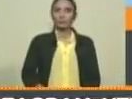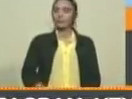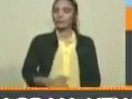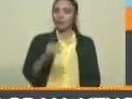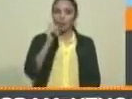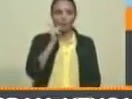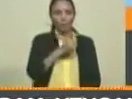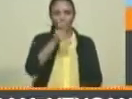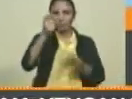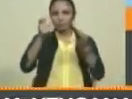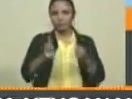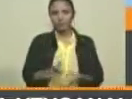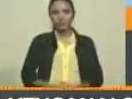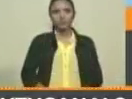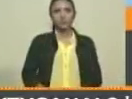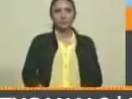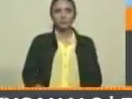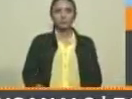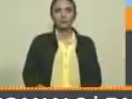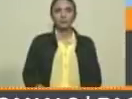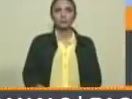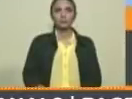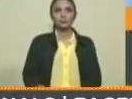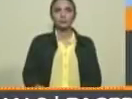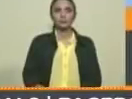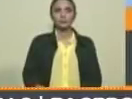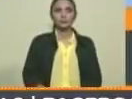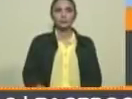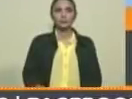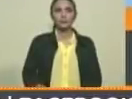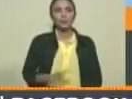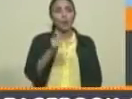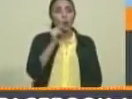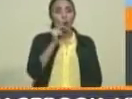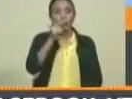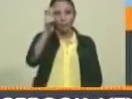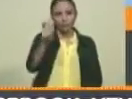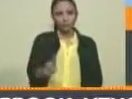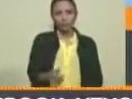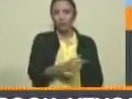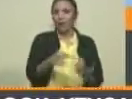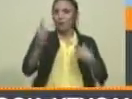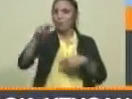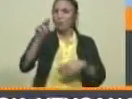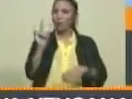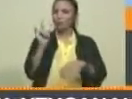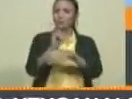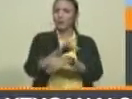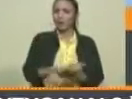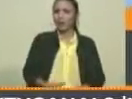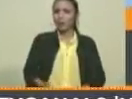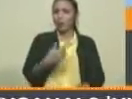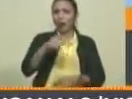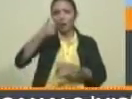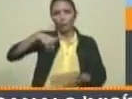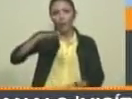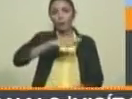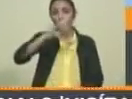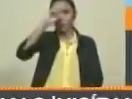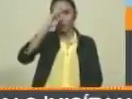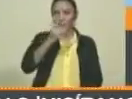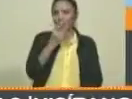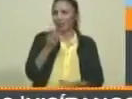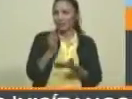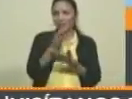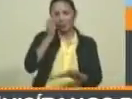Bosch, palabra de la dignidad. Juan Bosch, el que nunca traicionó a los pueblos. Juan Bosch, el que siempre